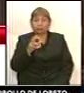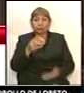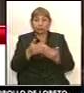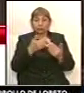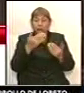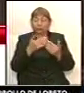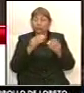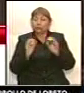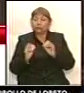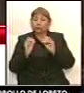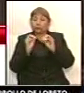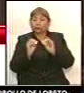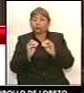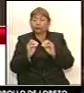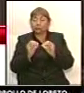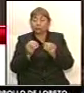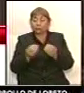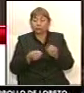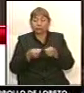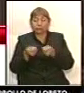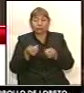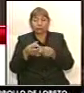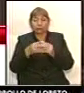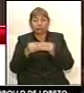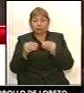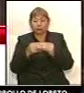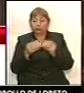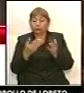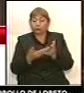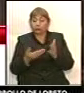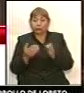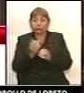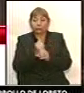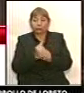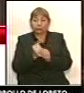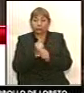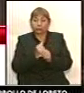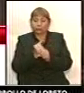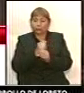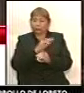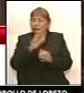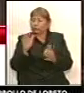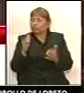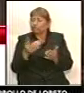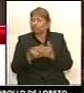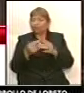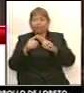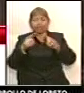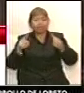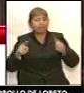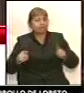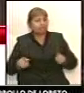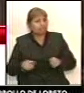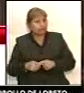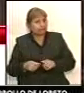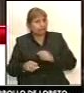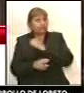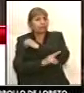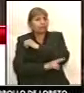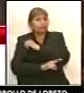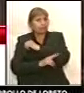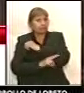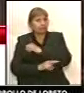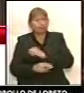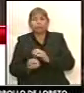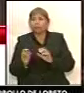e impulsar la continuidad del cultivo, la producción y la comercialización del café en todo el territorio nacional, por lo cual se